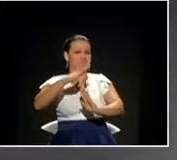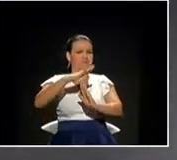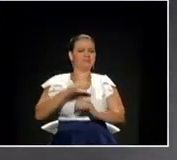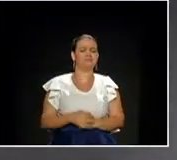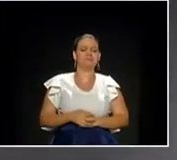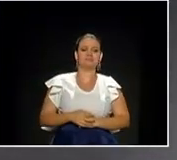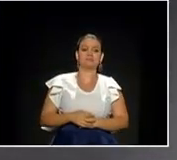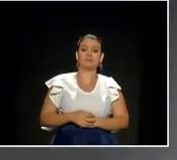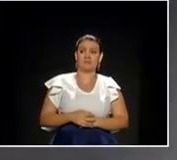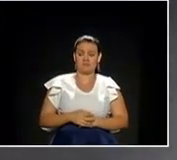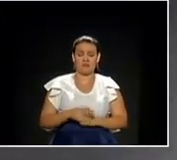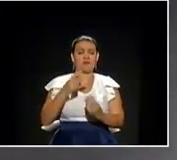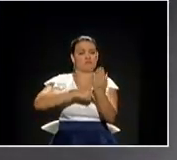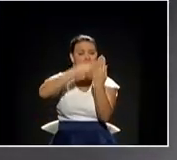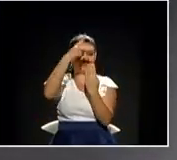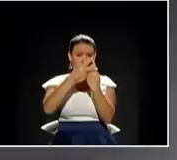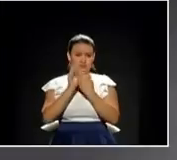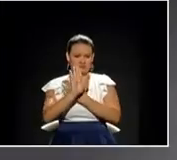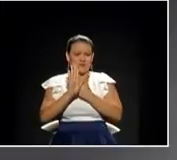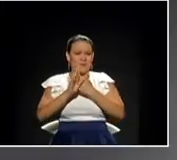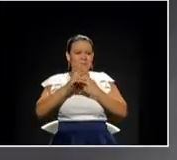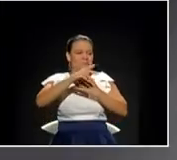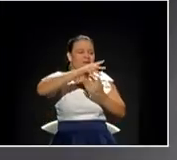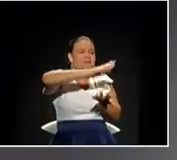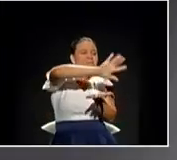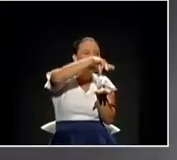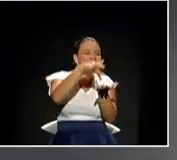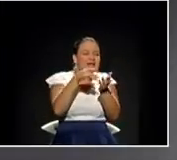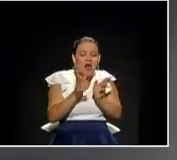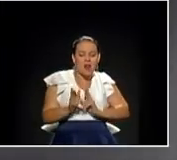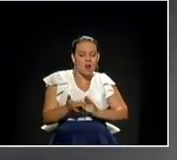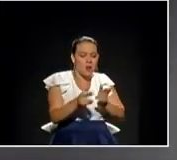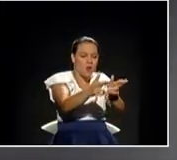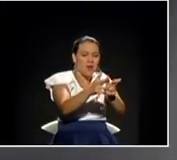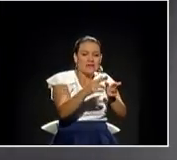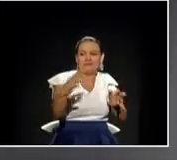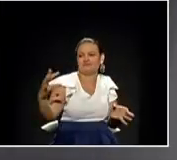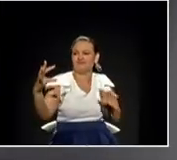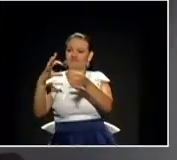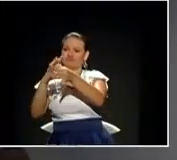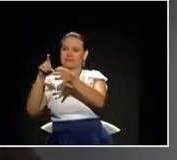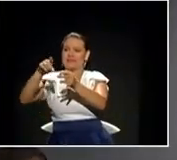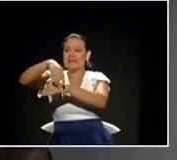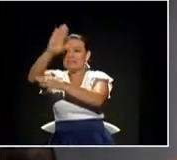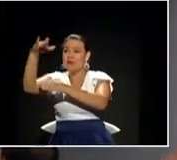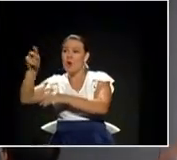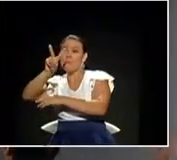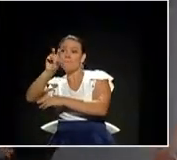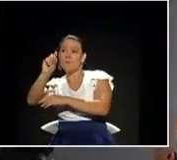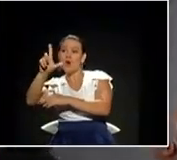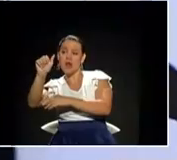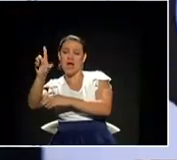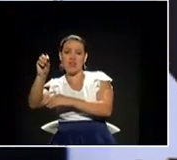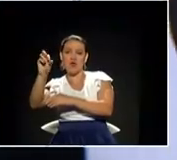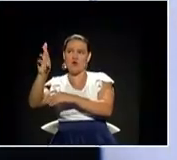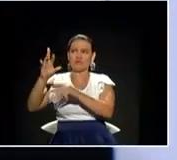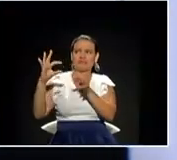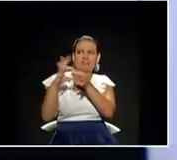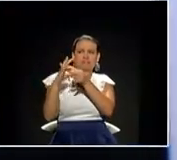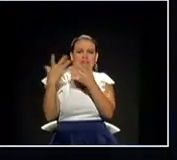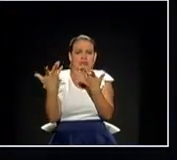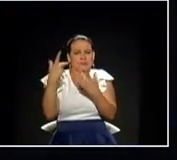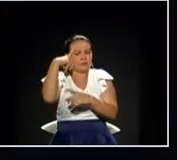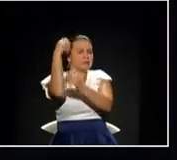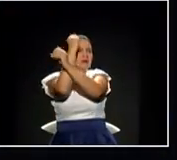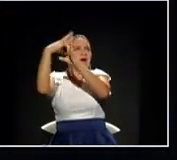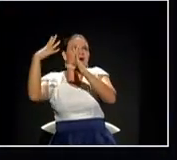río me gusta la idea de tener un parque incluso que una al parque motivará con el cerro el volador pues es un sueño de todos los antioqueños